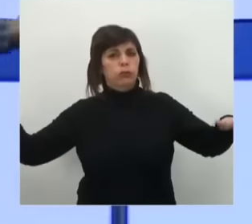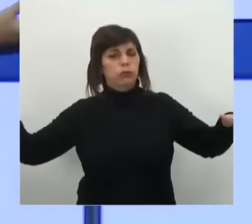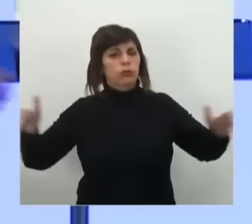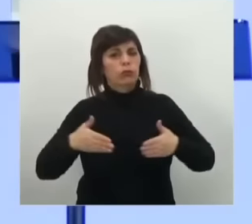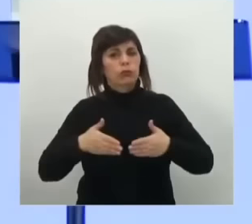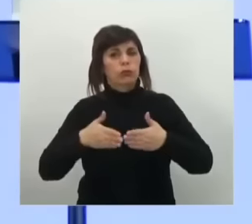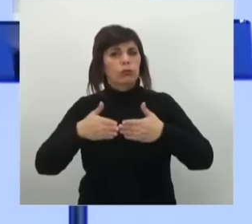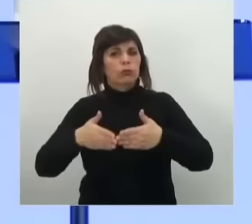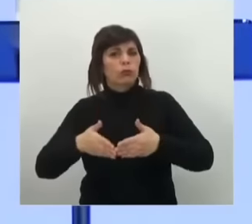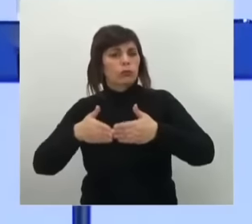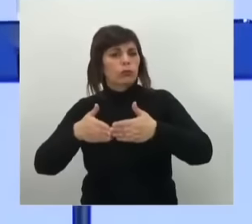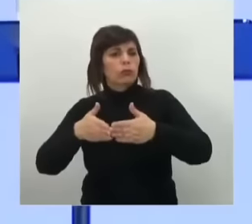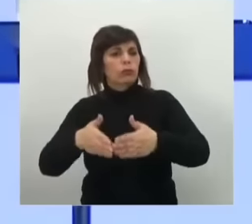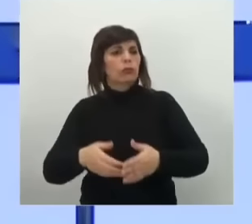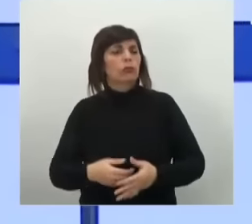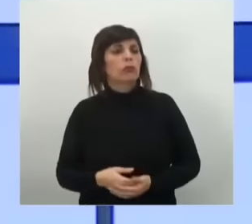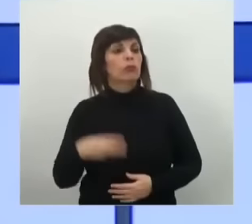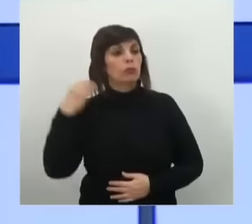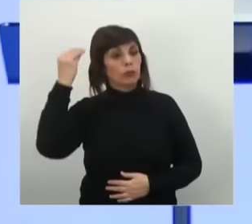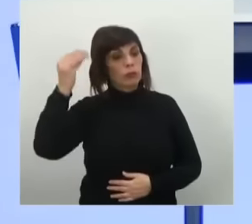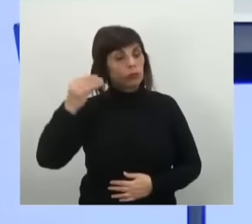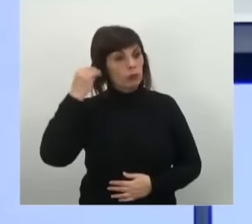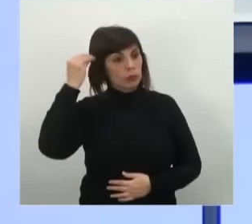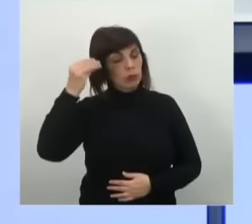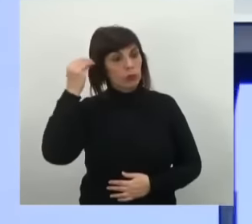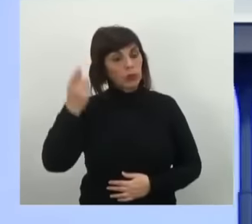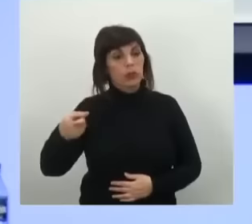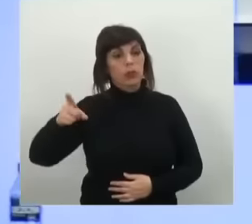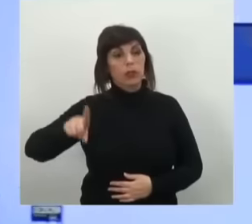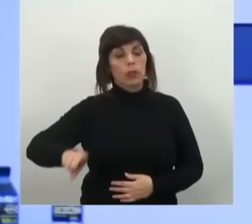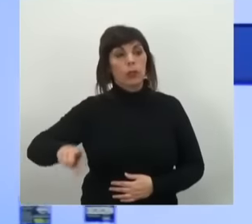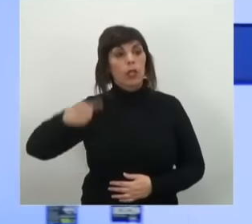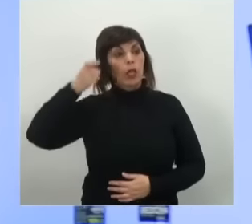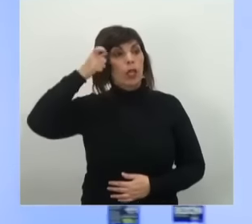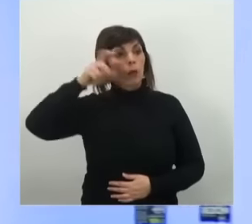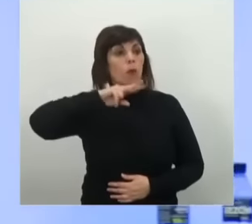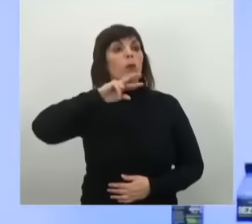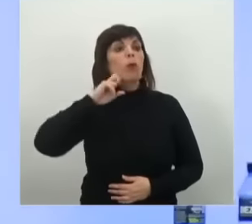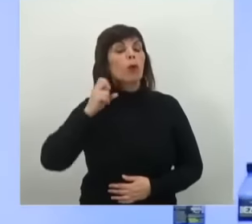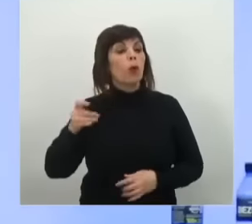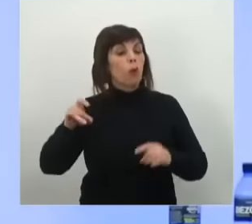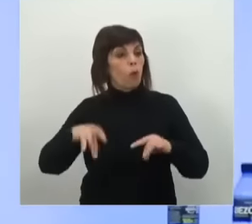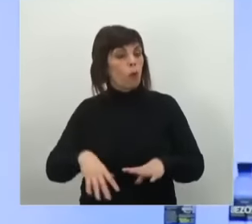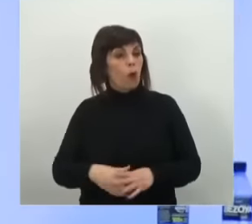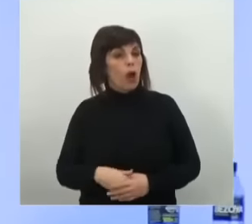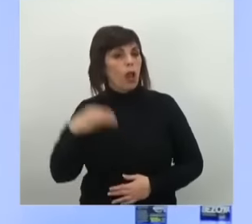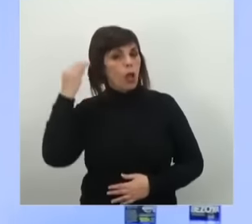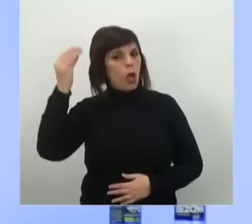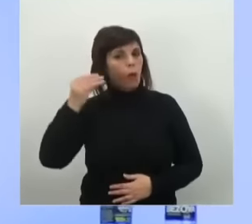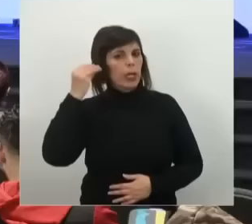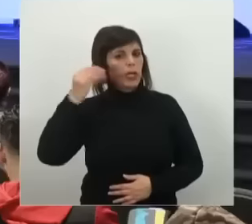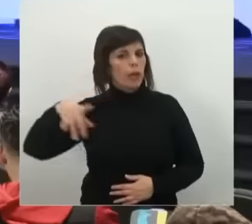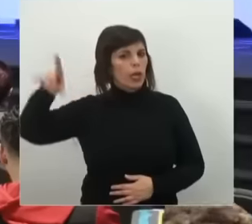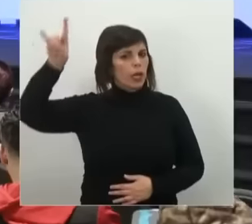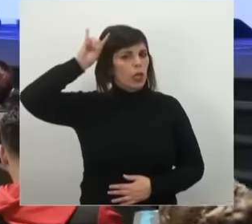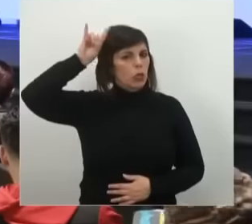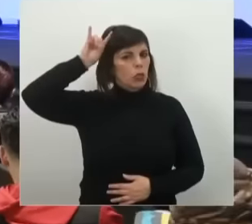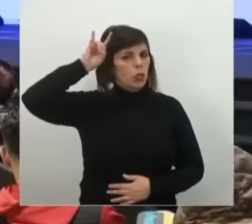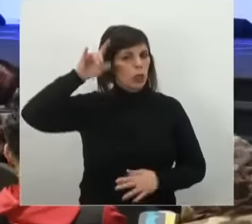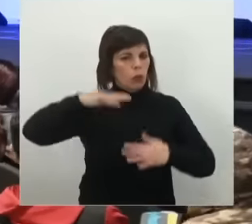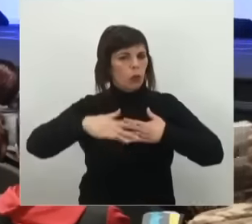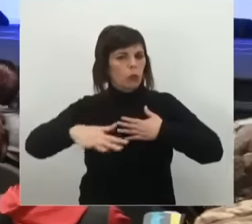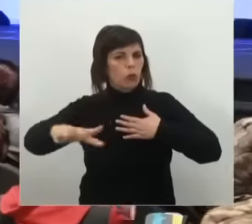paz ahora ustedes saben que ese pensamiento también lo tenía al pueblo hebreo Es más hasta los mismísimos discípulos del señor